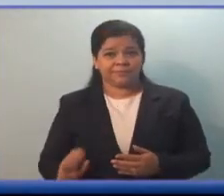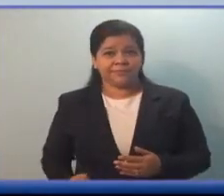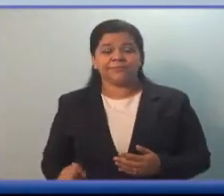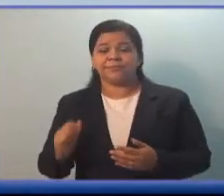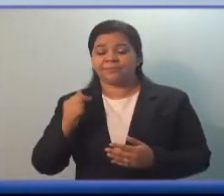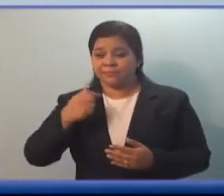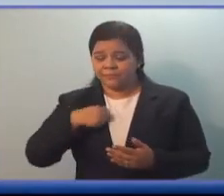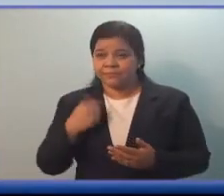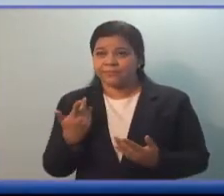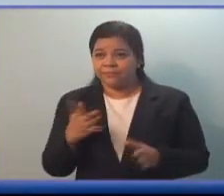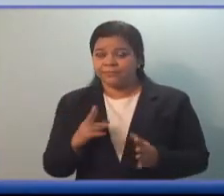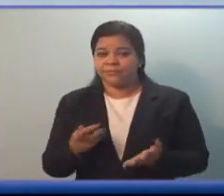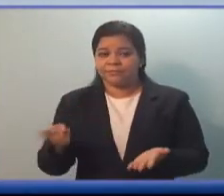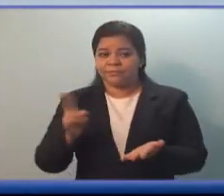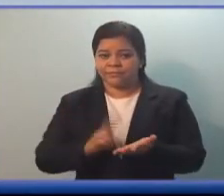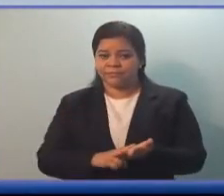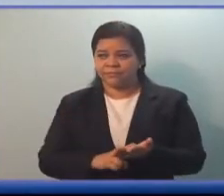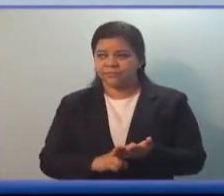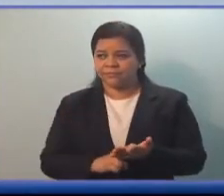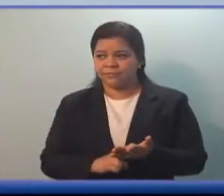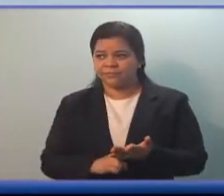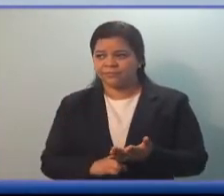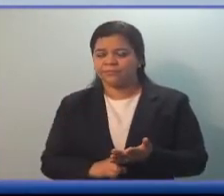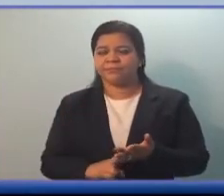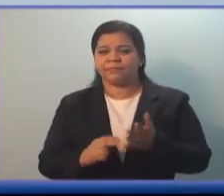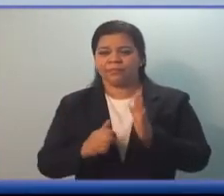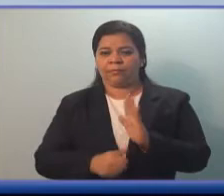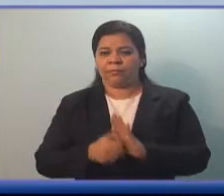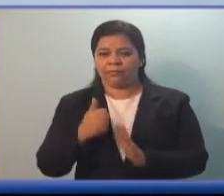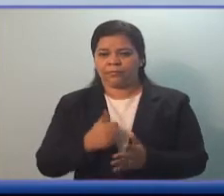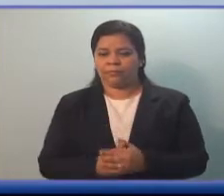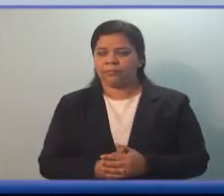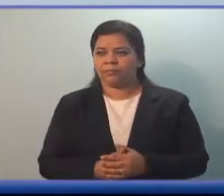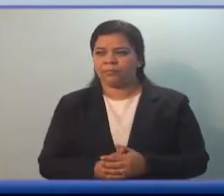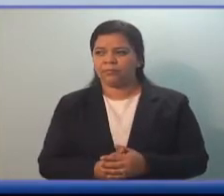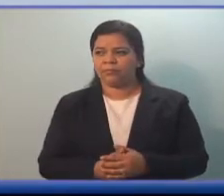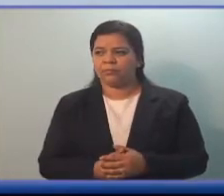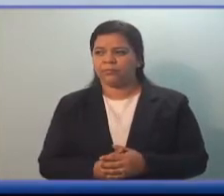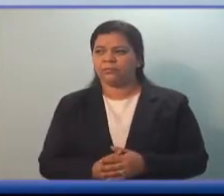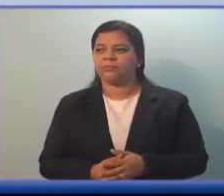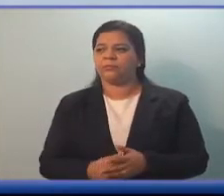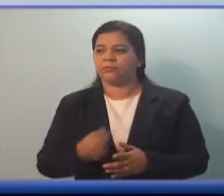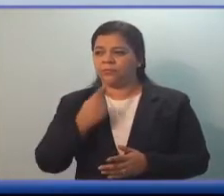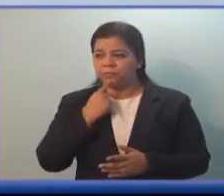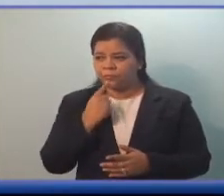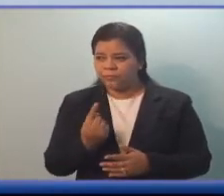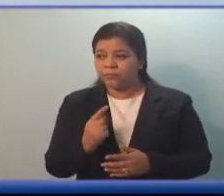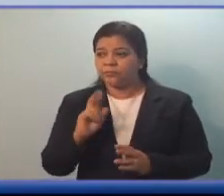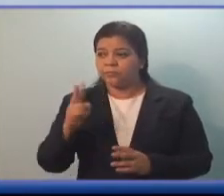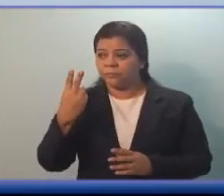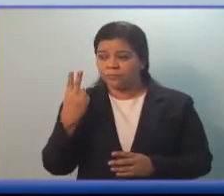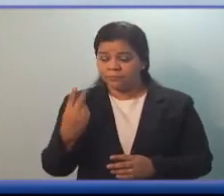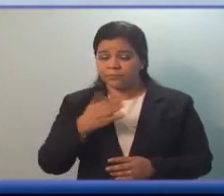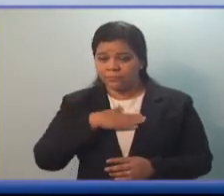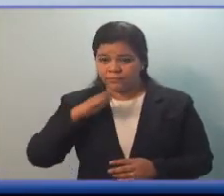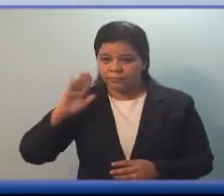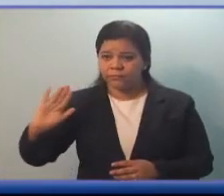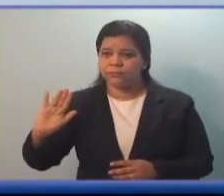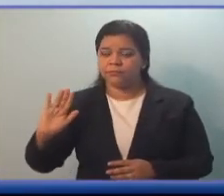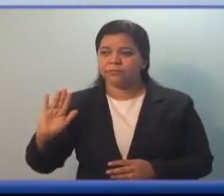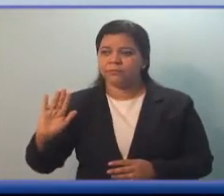tratado, pues entonces para que se cumpla, para que los derechos sean efectivos. Segundo compromiso de los Estados